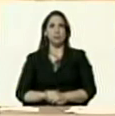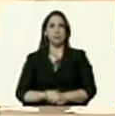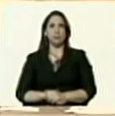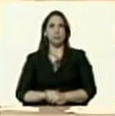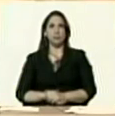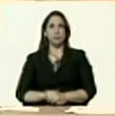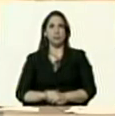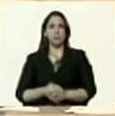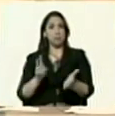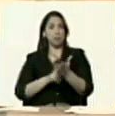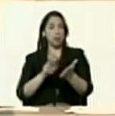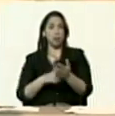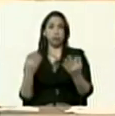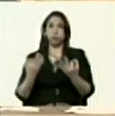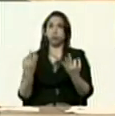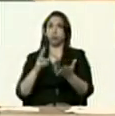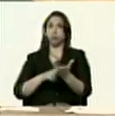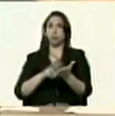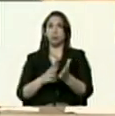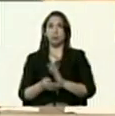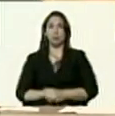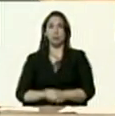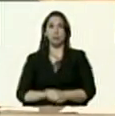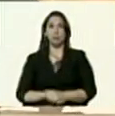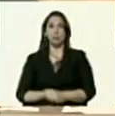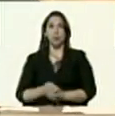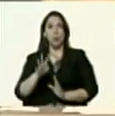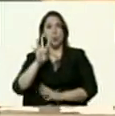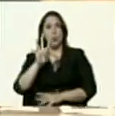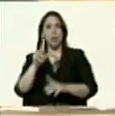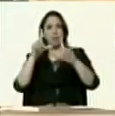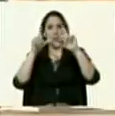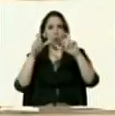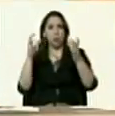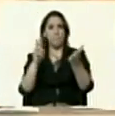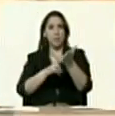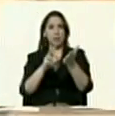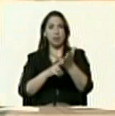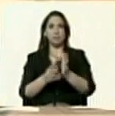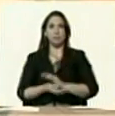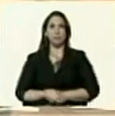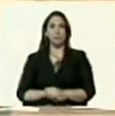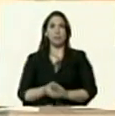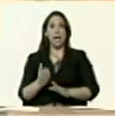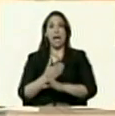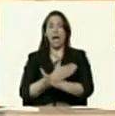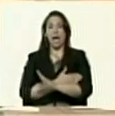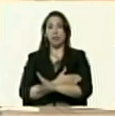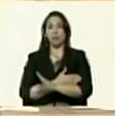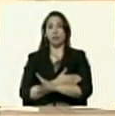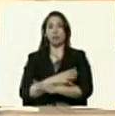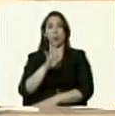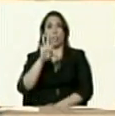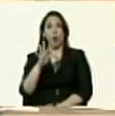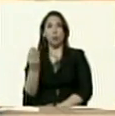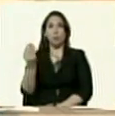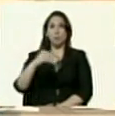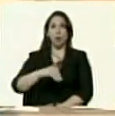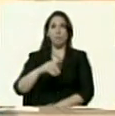La verdad es la verdad. Las cuatro fotos de la verdad. Pero antes había habido cuatro fotos más.